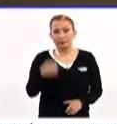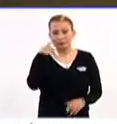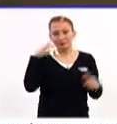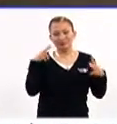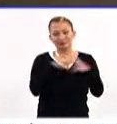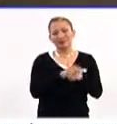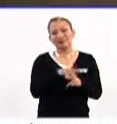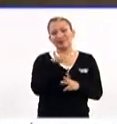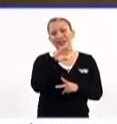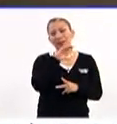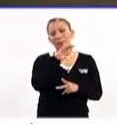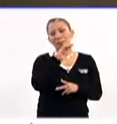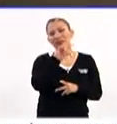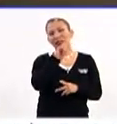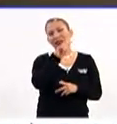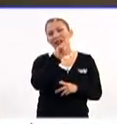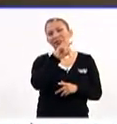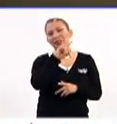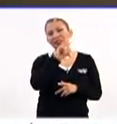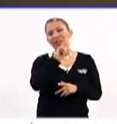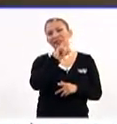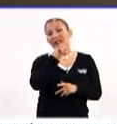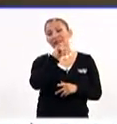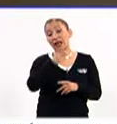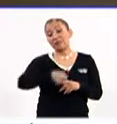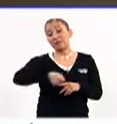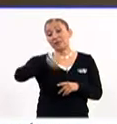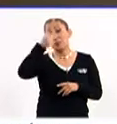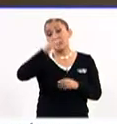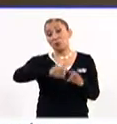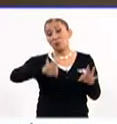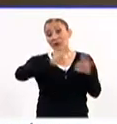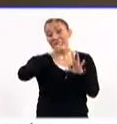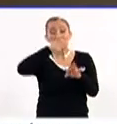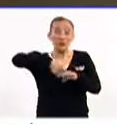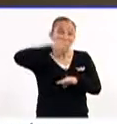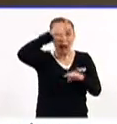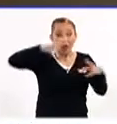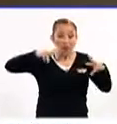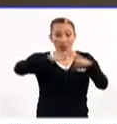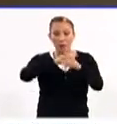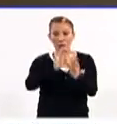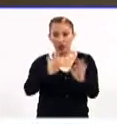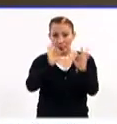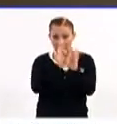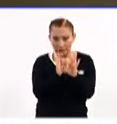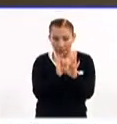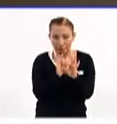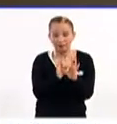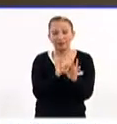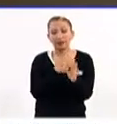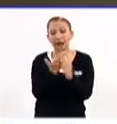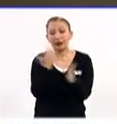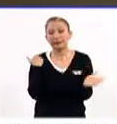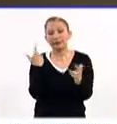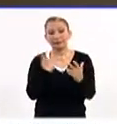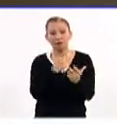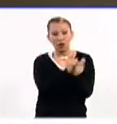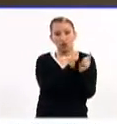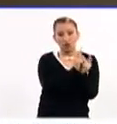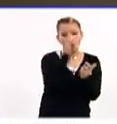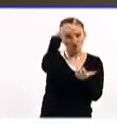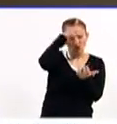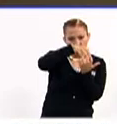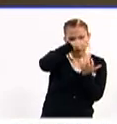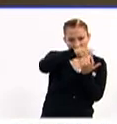batalla de Centla sería importante en primer lugar porque fue el primer enfrentamiento bélico importante que tuvieron los expedicionarios de